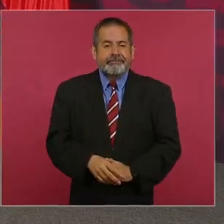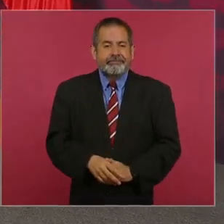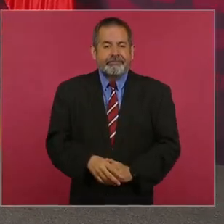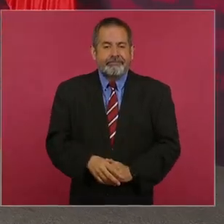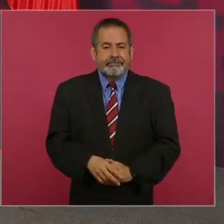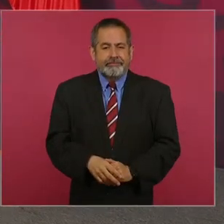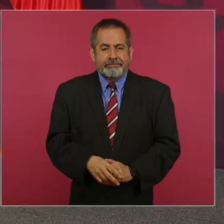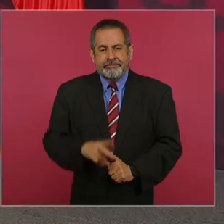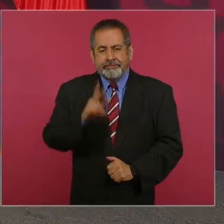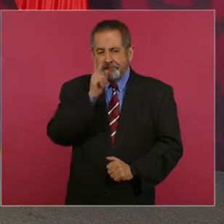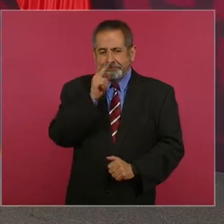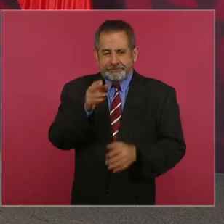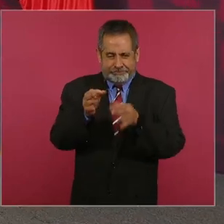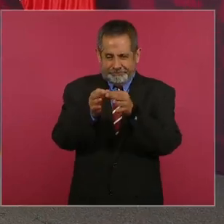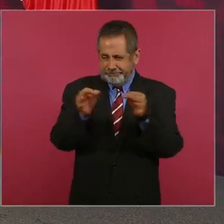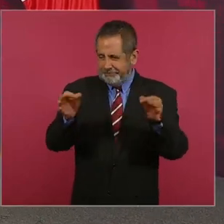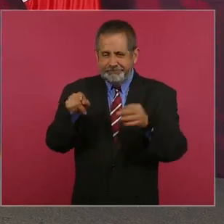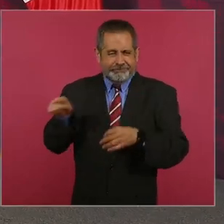utiliza una frase